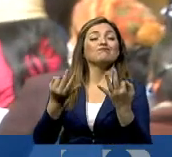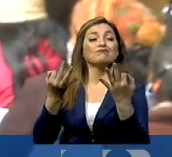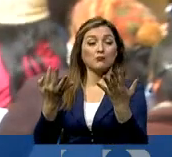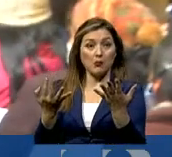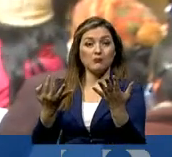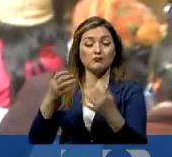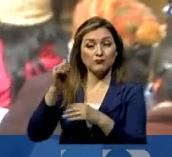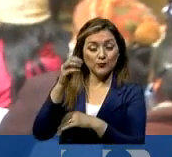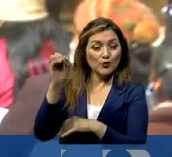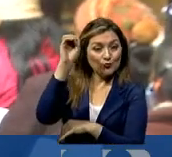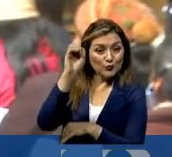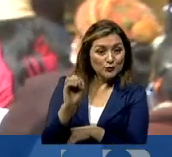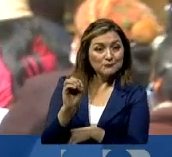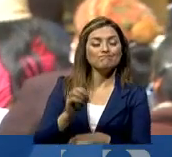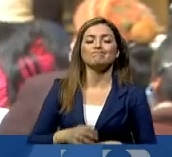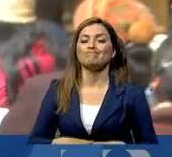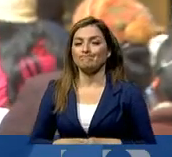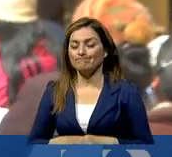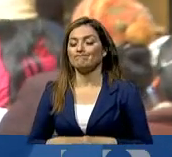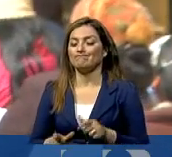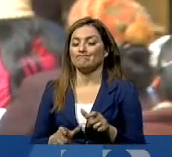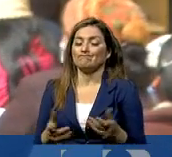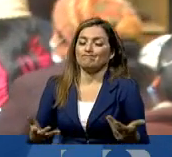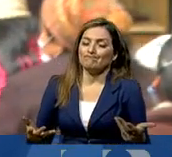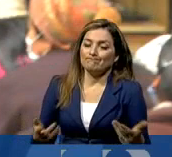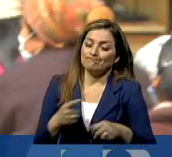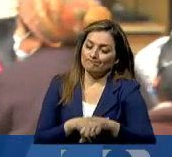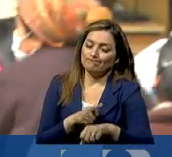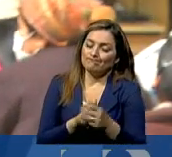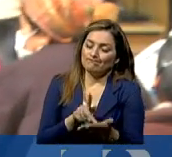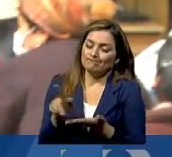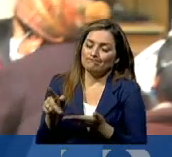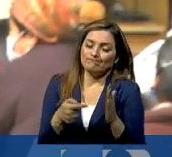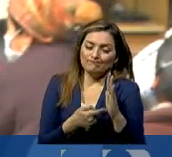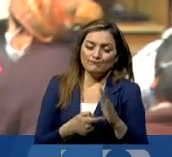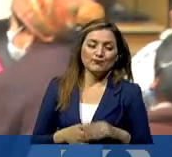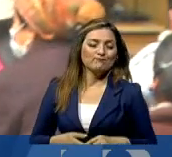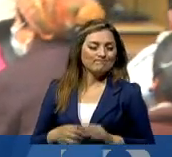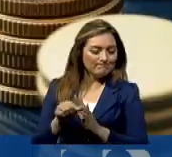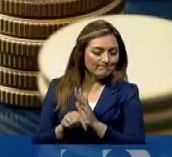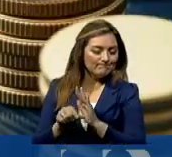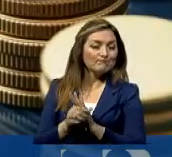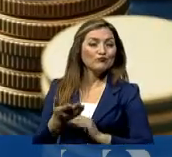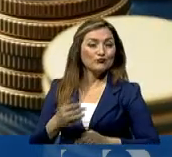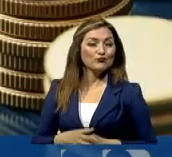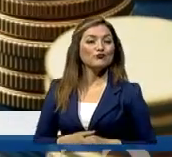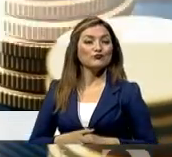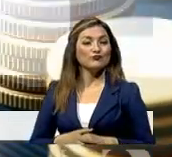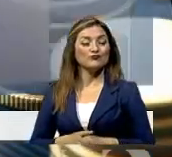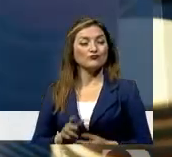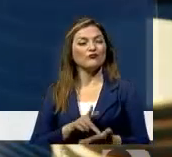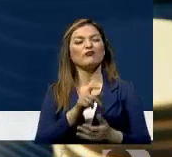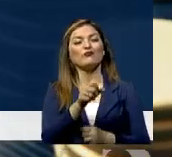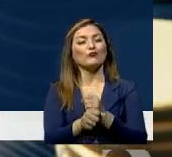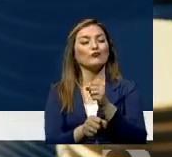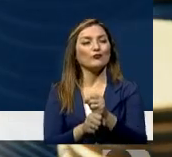del impuesto como tal y entonces la ciudadanía está todavía a tiempo de cancelar su impuesto con el descuento respectivo la recaudación en lo